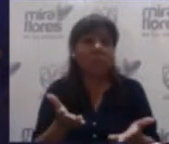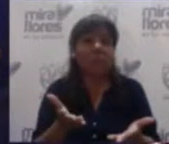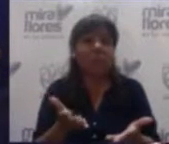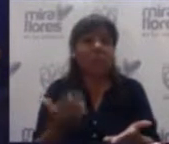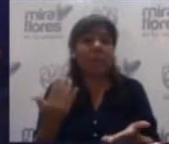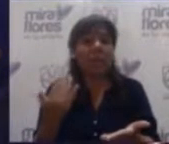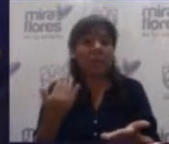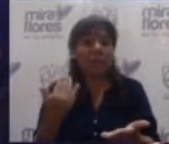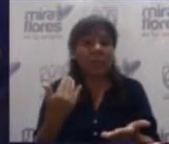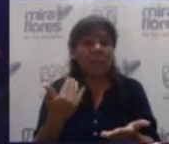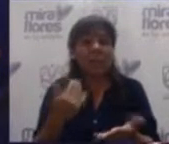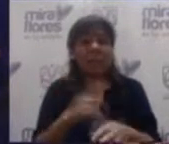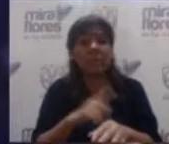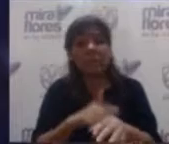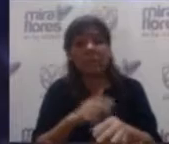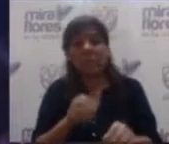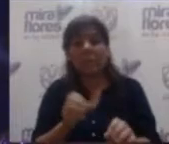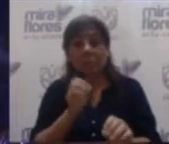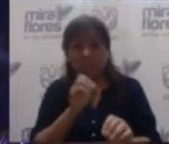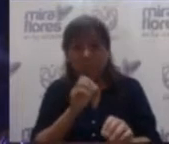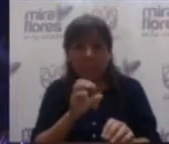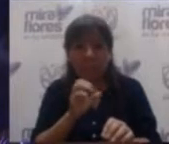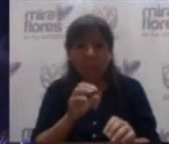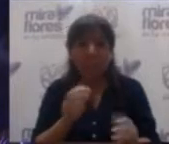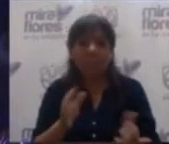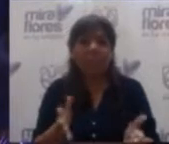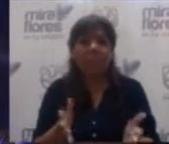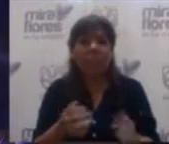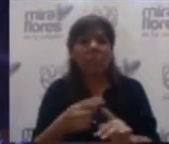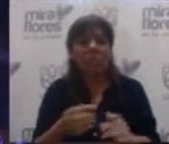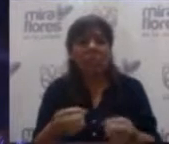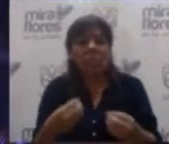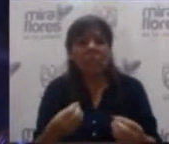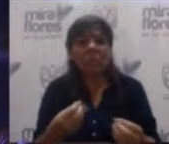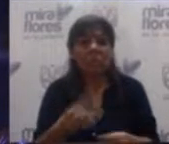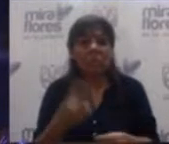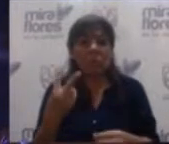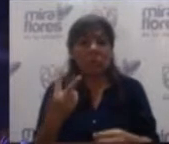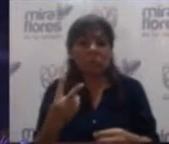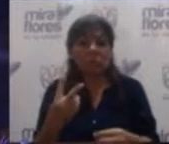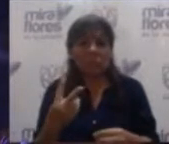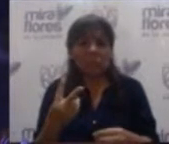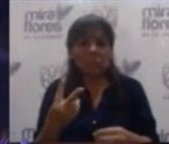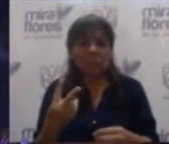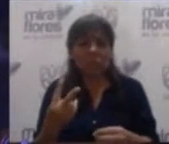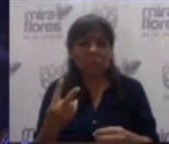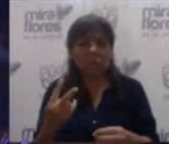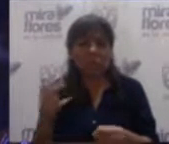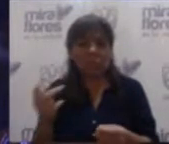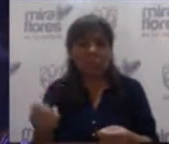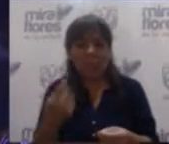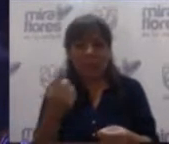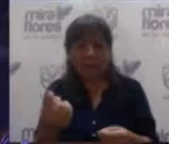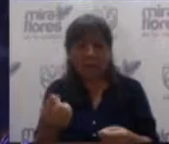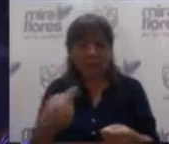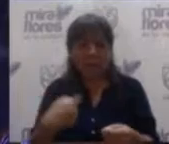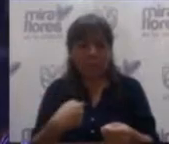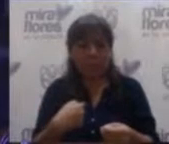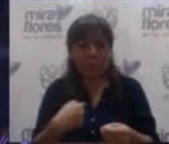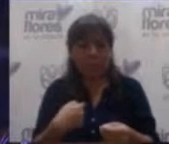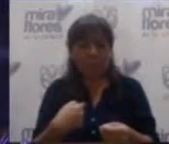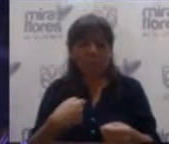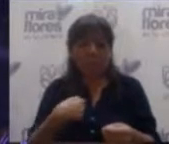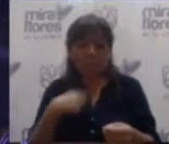que estoy por decir lo mismo, ¿no? ¿Por qué solamente a nosotros dos se nos pone textualmente lo que decimos, lo que se dice